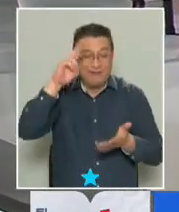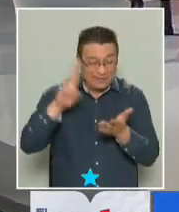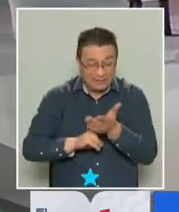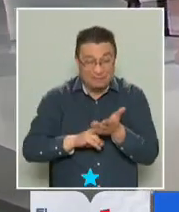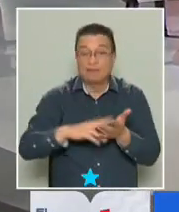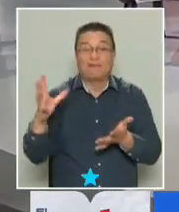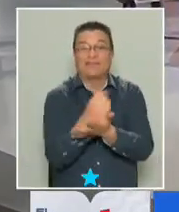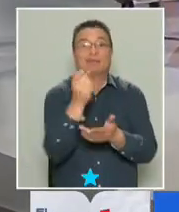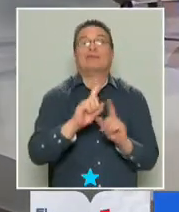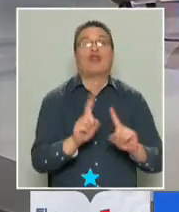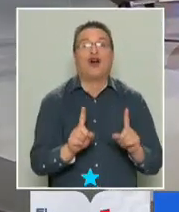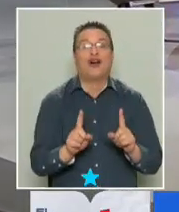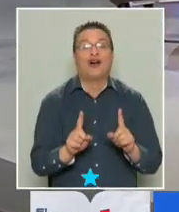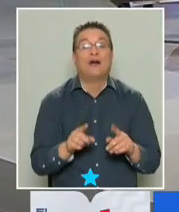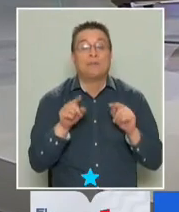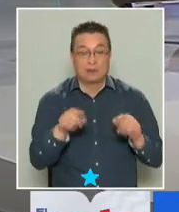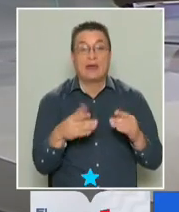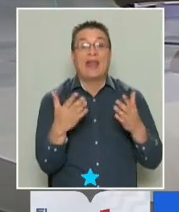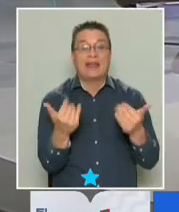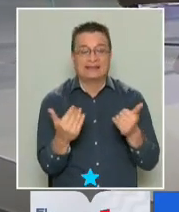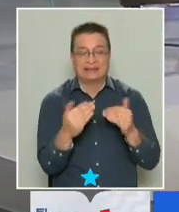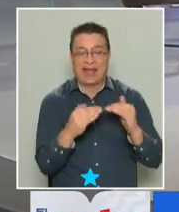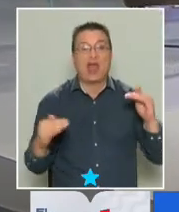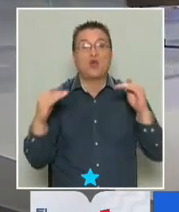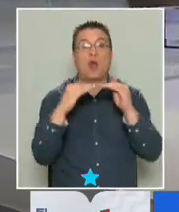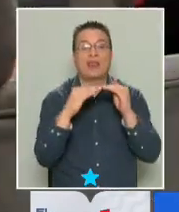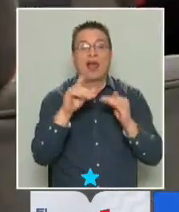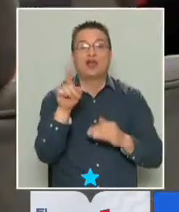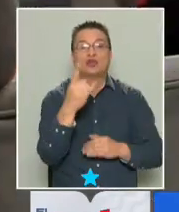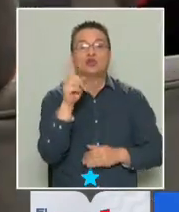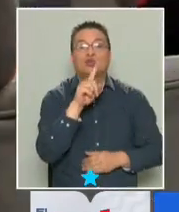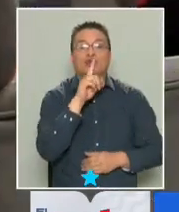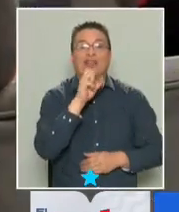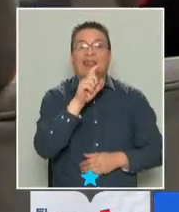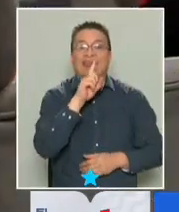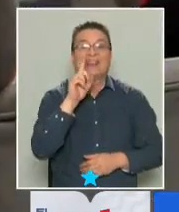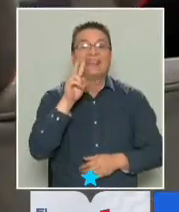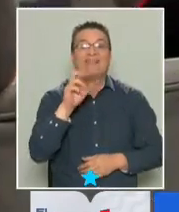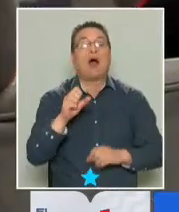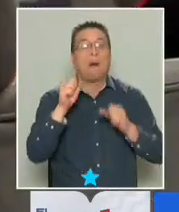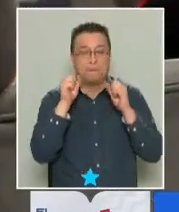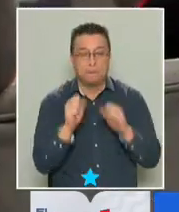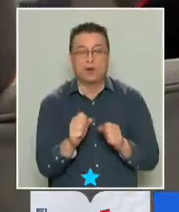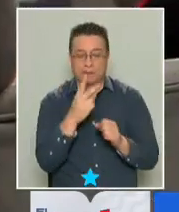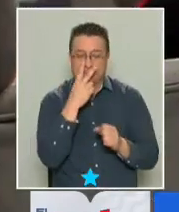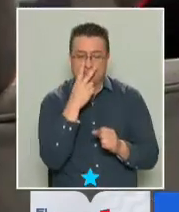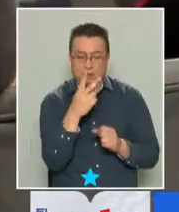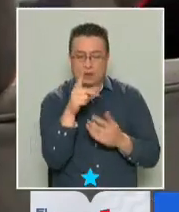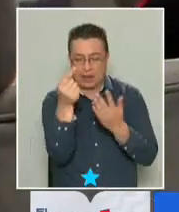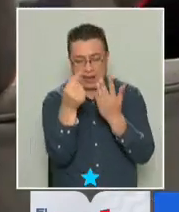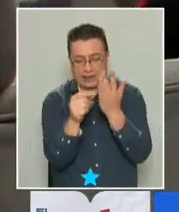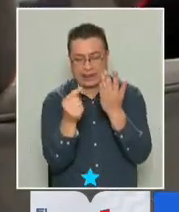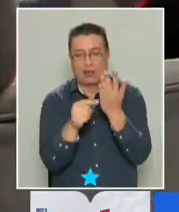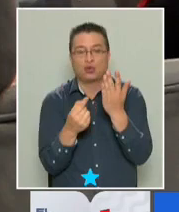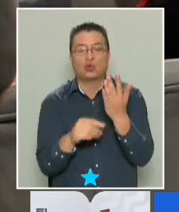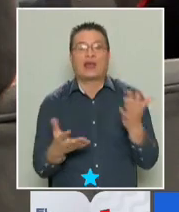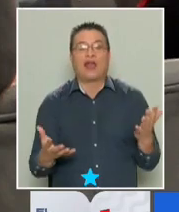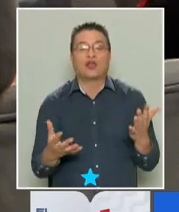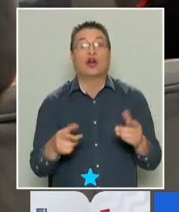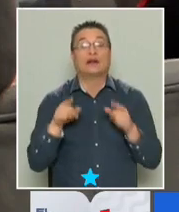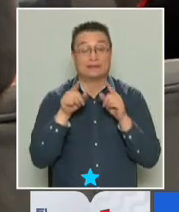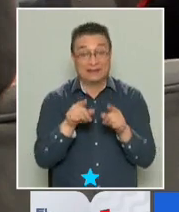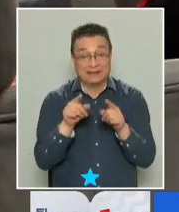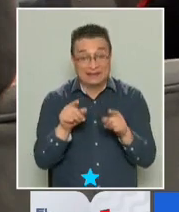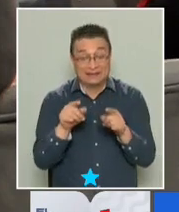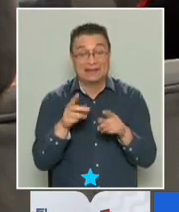realidad y entonces es necesaria esta igualdad sustantiva justamente para poder enfocarse los resultados y en